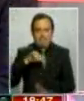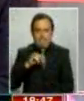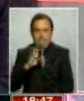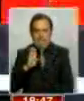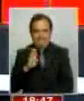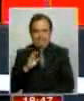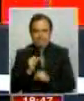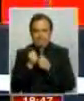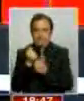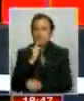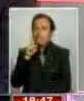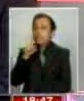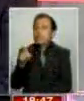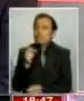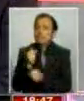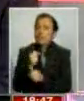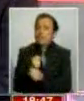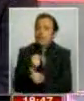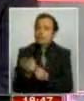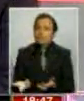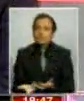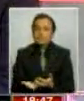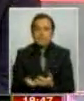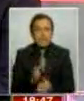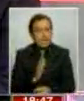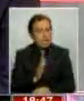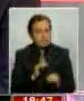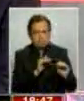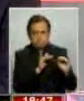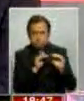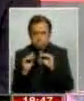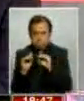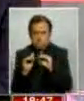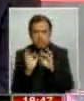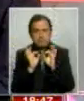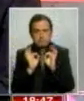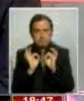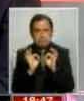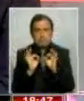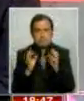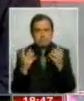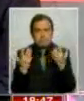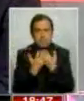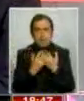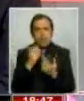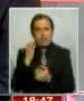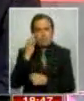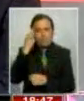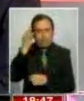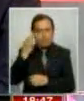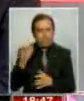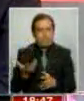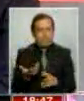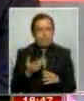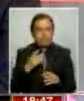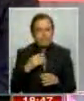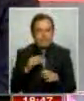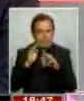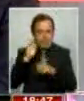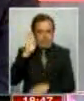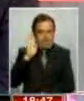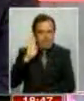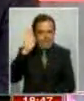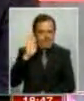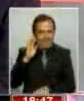¿y el empleo? Y el empleo nosotros mantenemos consistente, digamos, las proyecciones que hicimos, digamos, en campaña, que